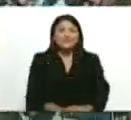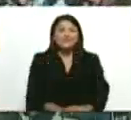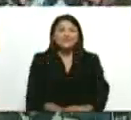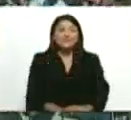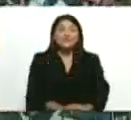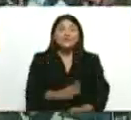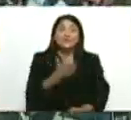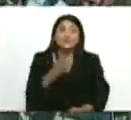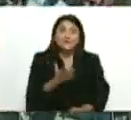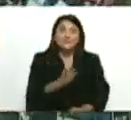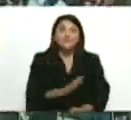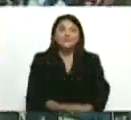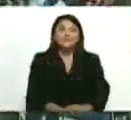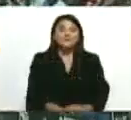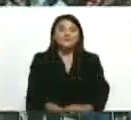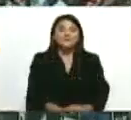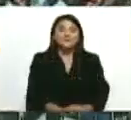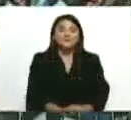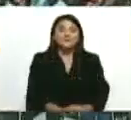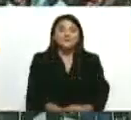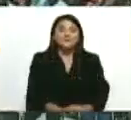Bueno,